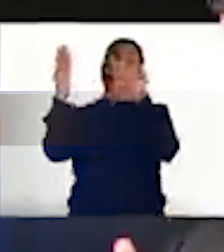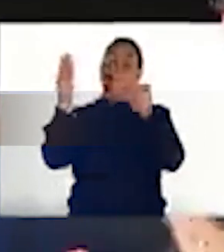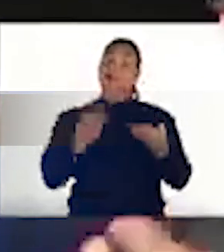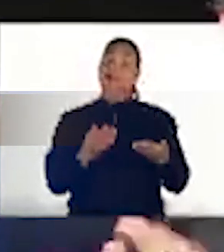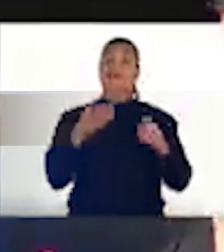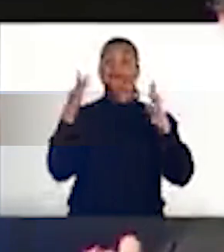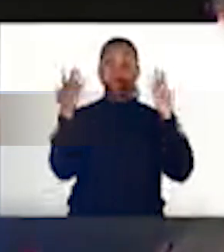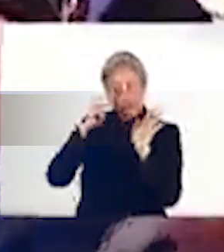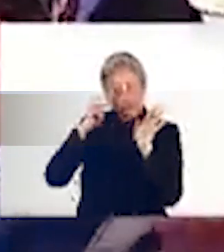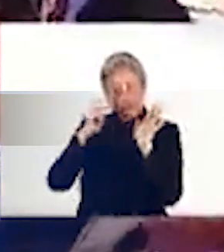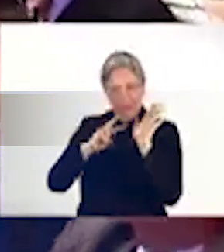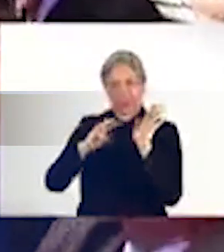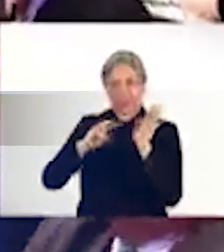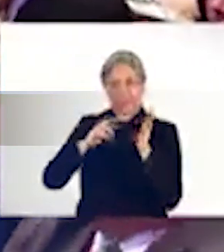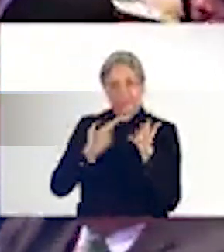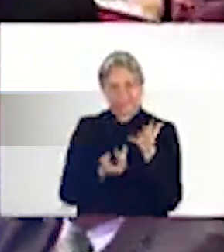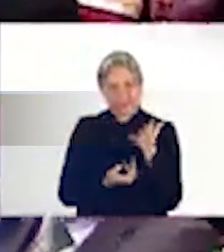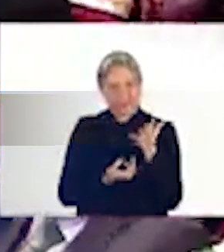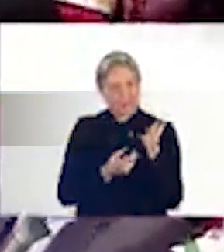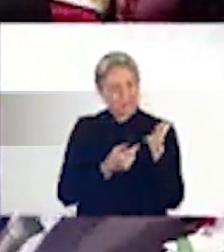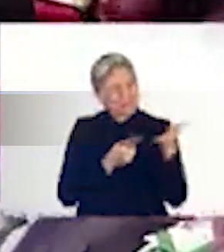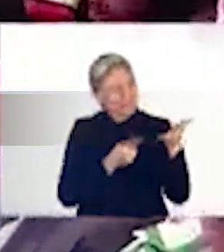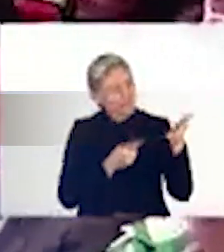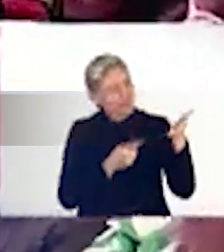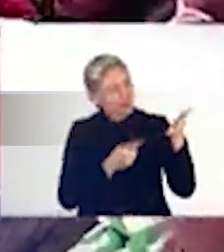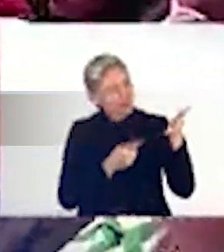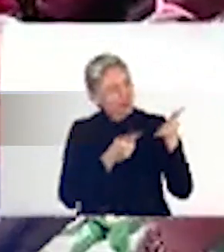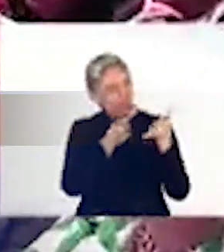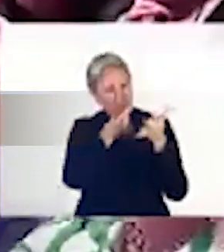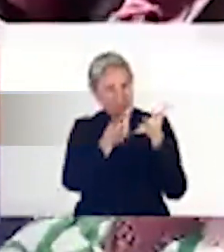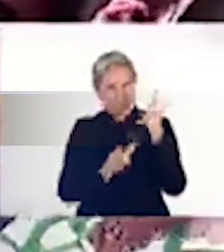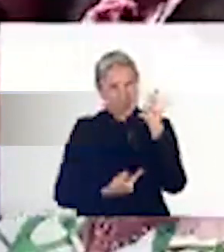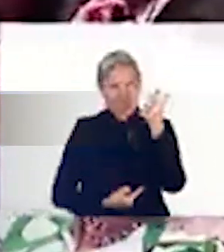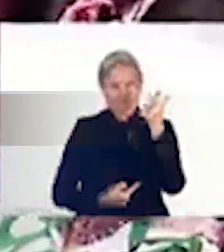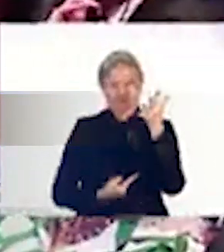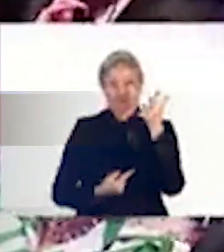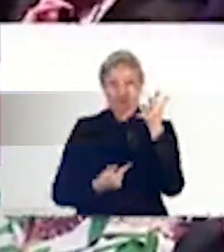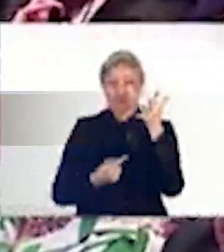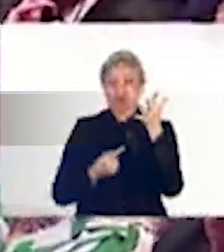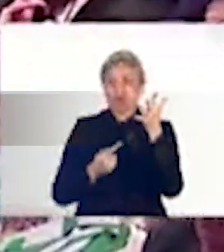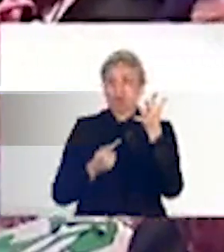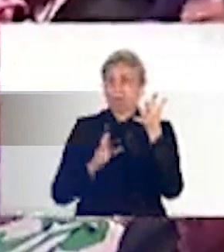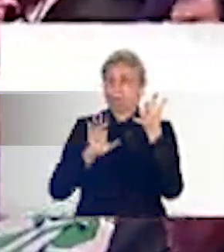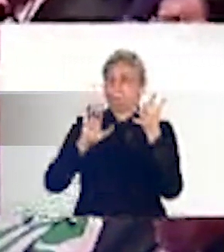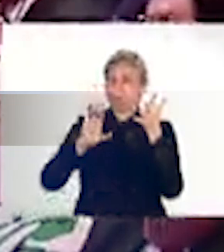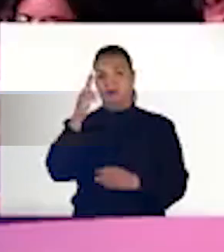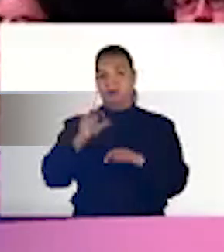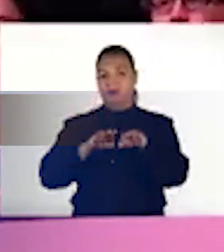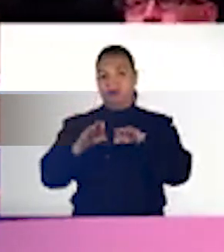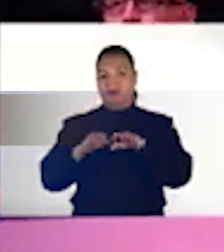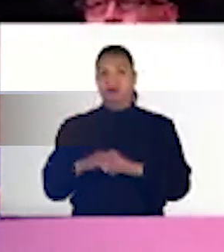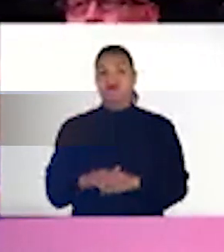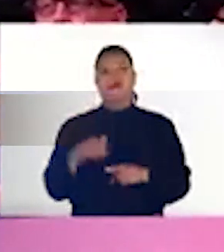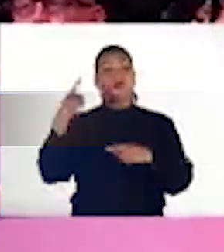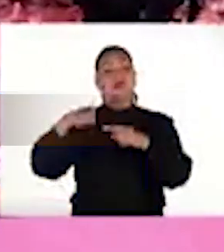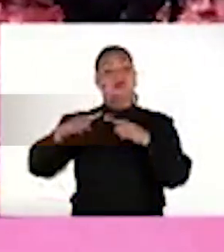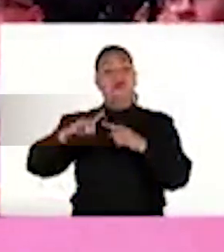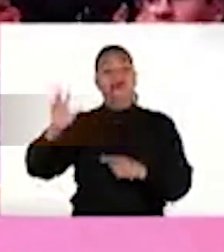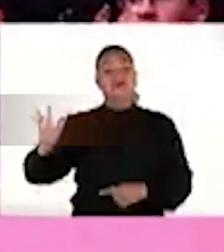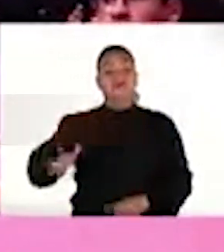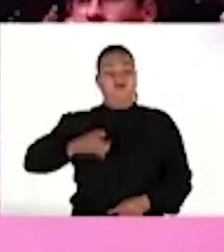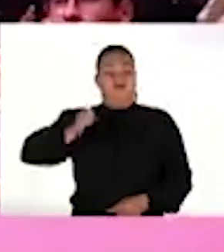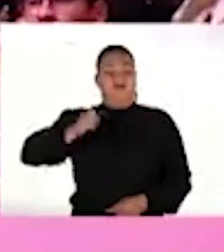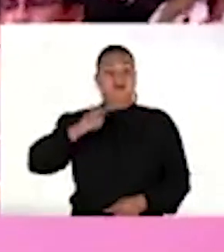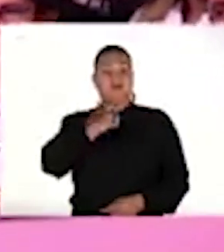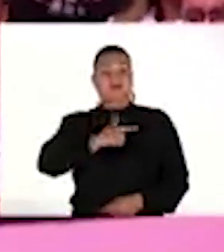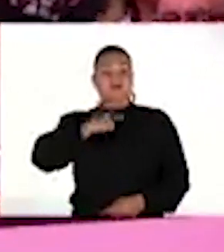Américo Villarreal, fuerzas vivas de la entidad e influyentes actores políticos, además y por supuesto, decenas de